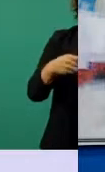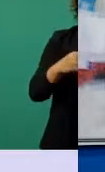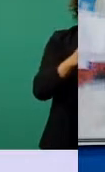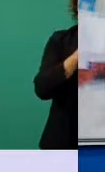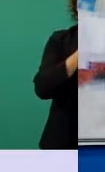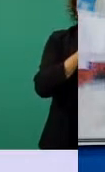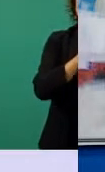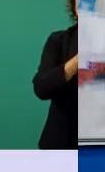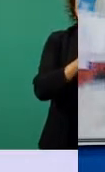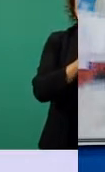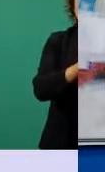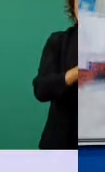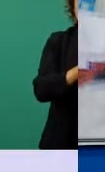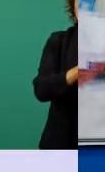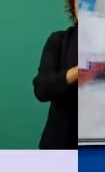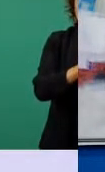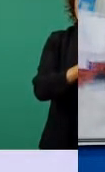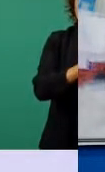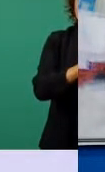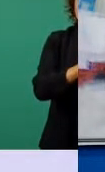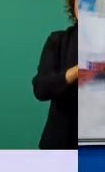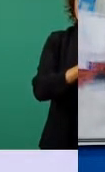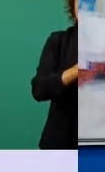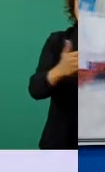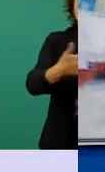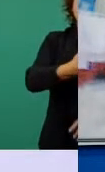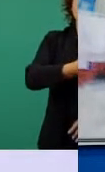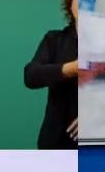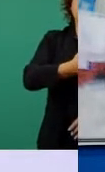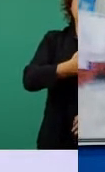directamente en el corazón.